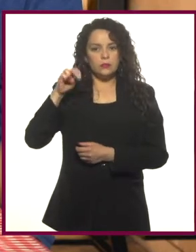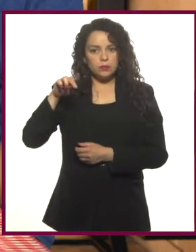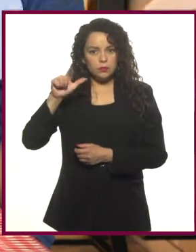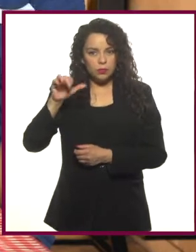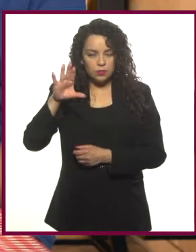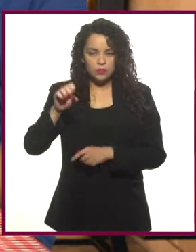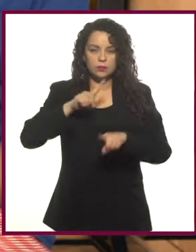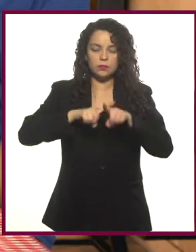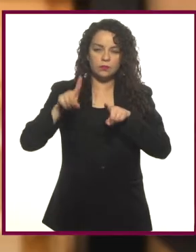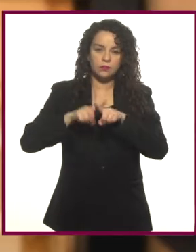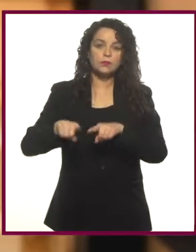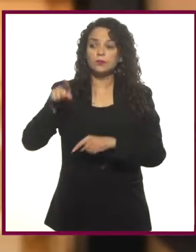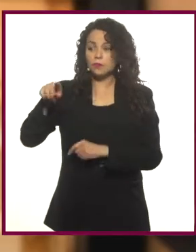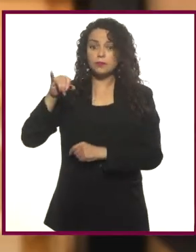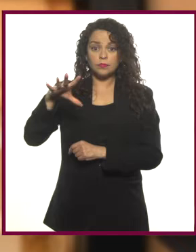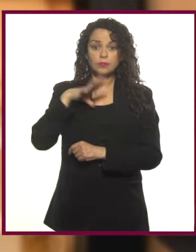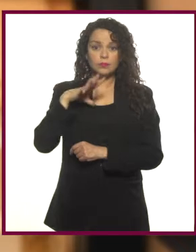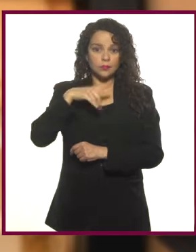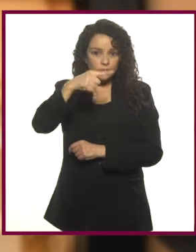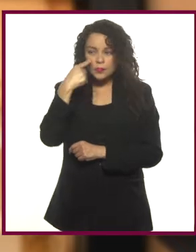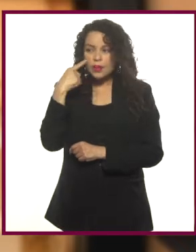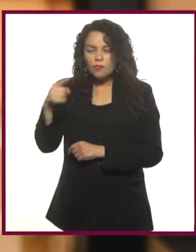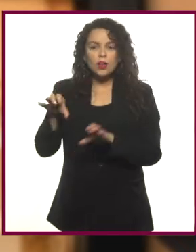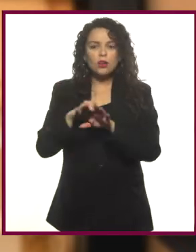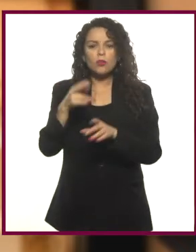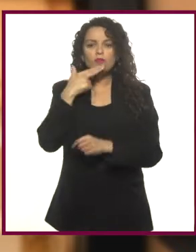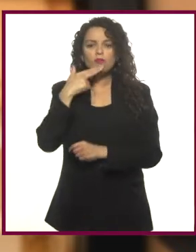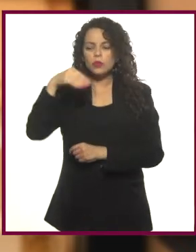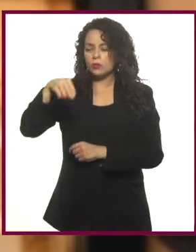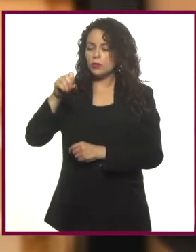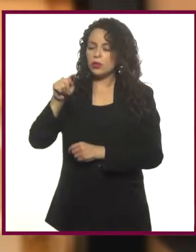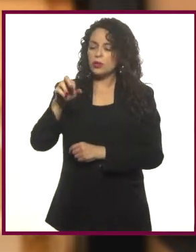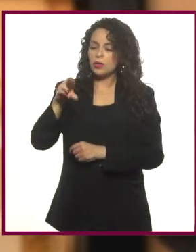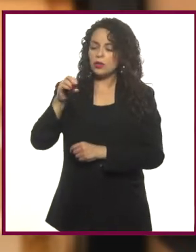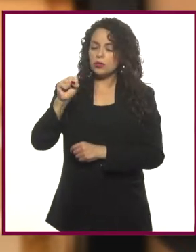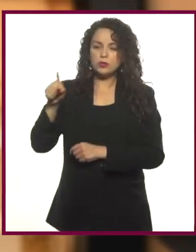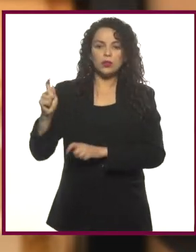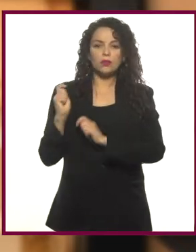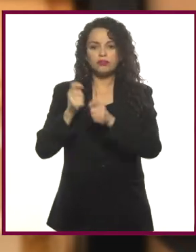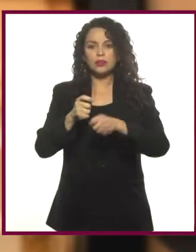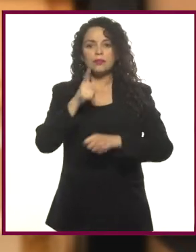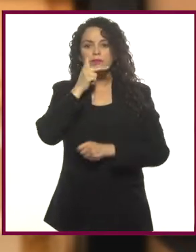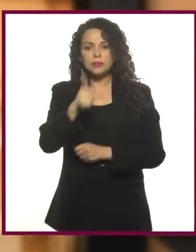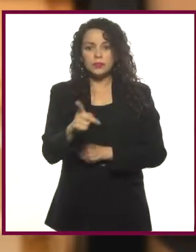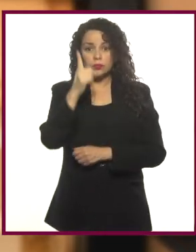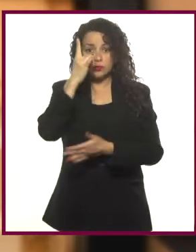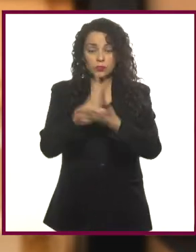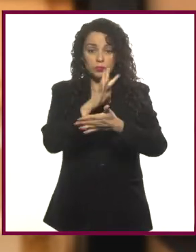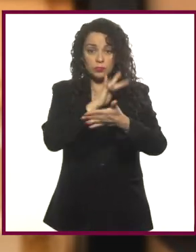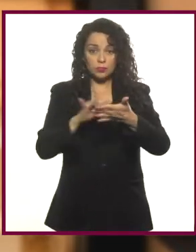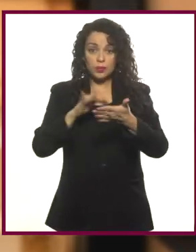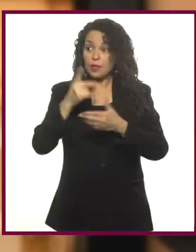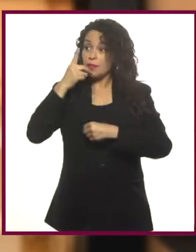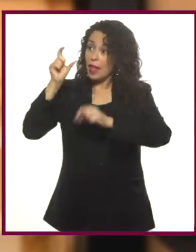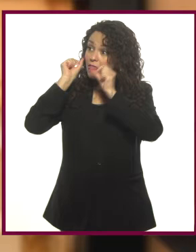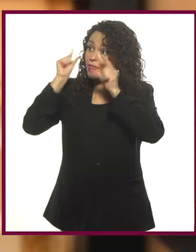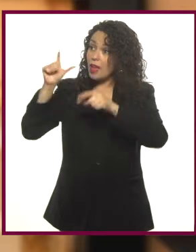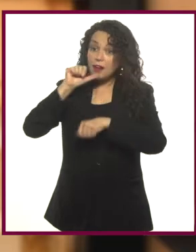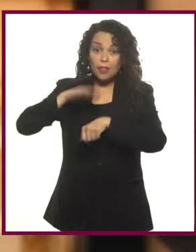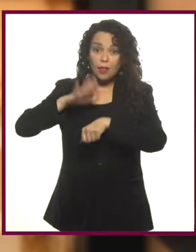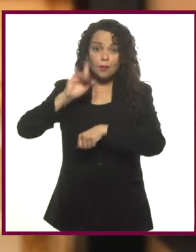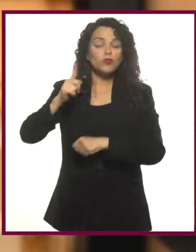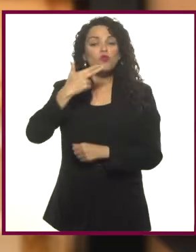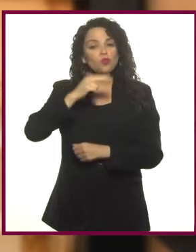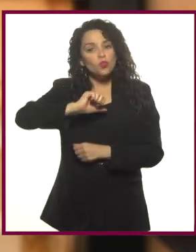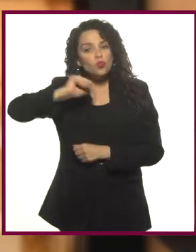un desenlace. Y este los tiene. Observa el uso que Monterroso le da a las palabras. El texto no solo dice